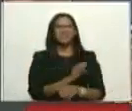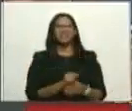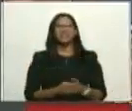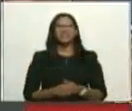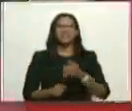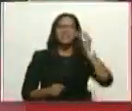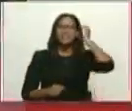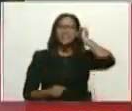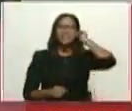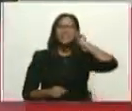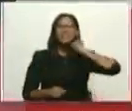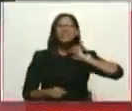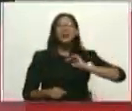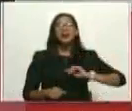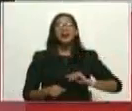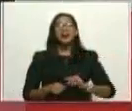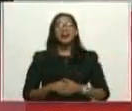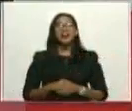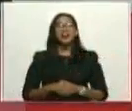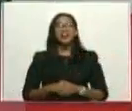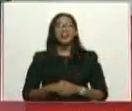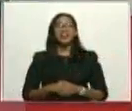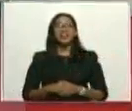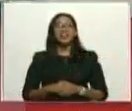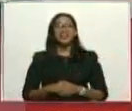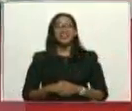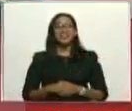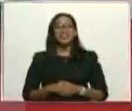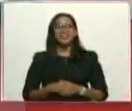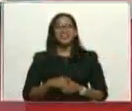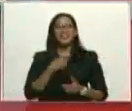y canto. Bien.